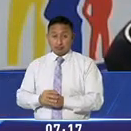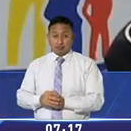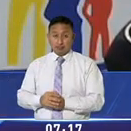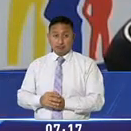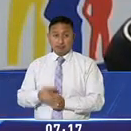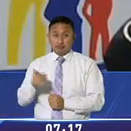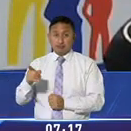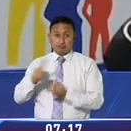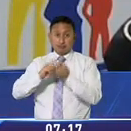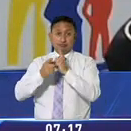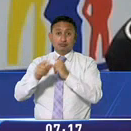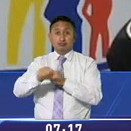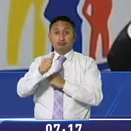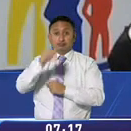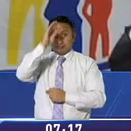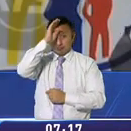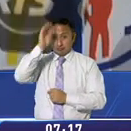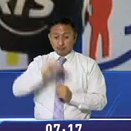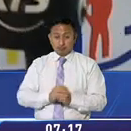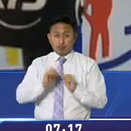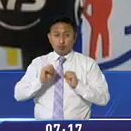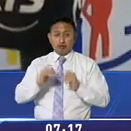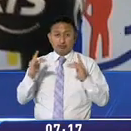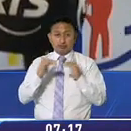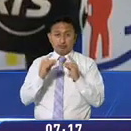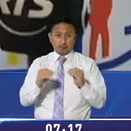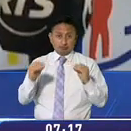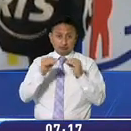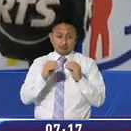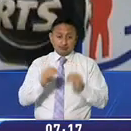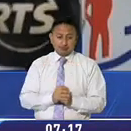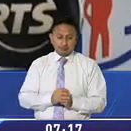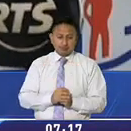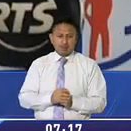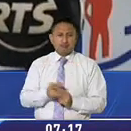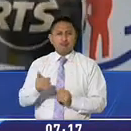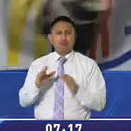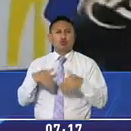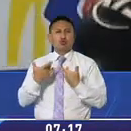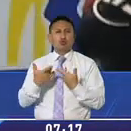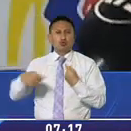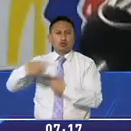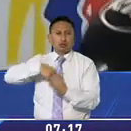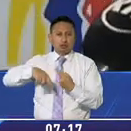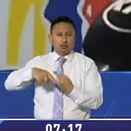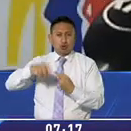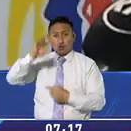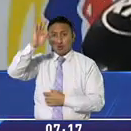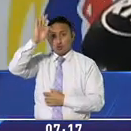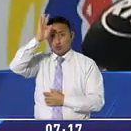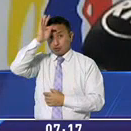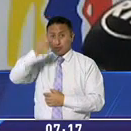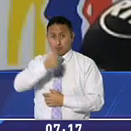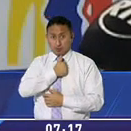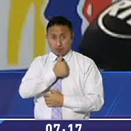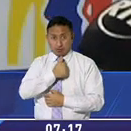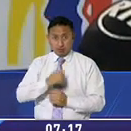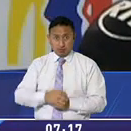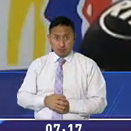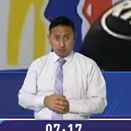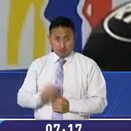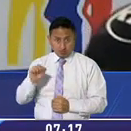invertir la distribución. ¿Y eso sería a través de derivaciones en clínicas privadas? Si no hay la